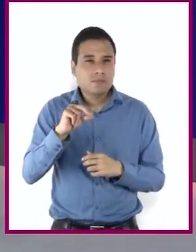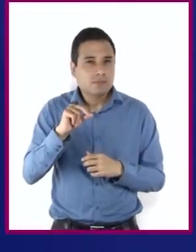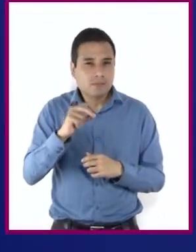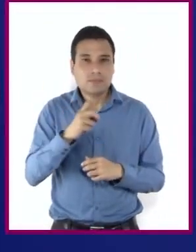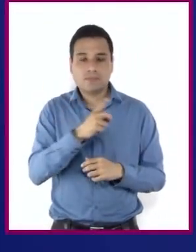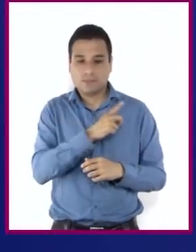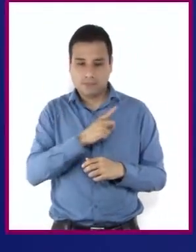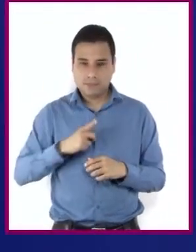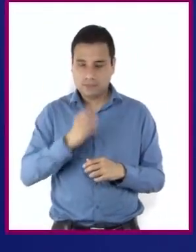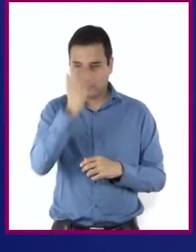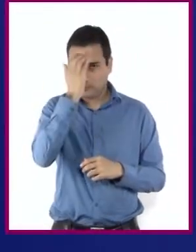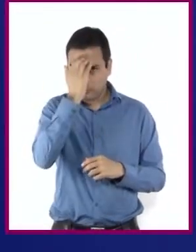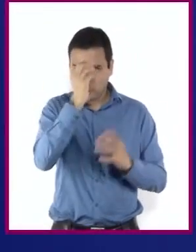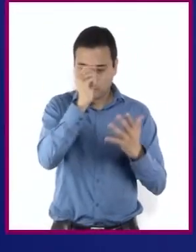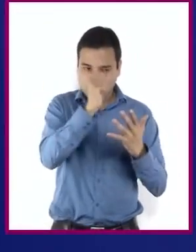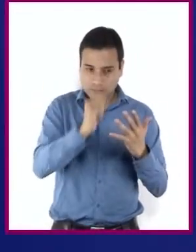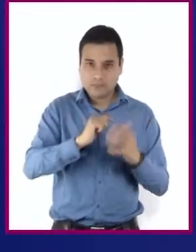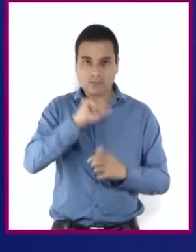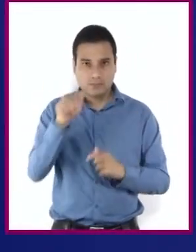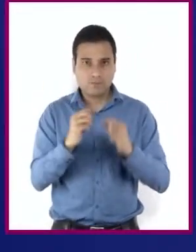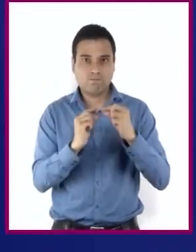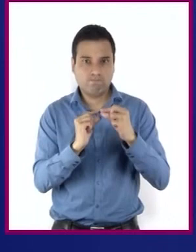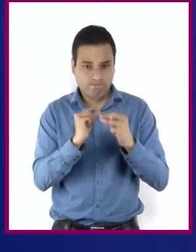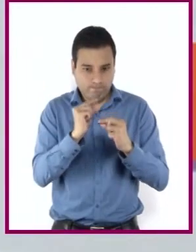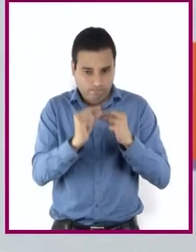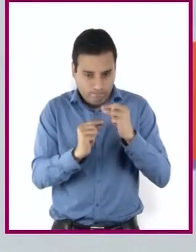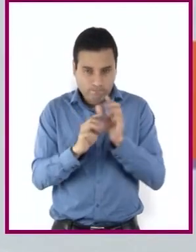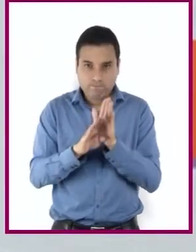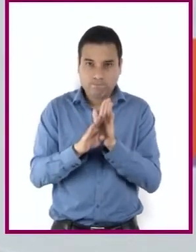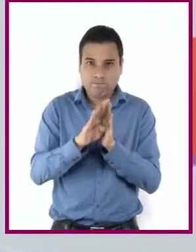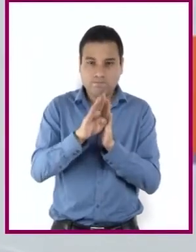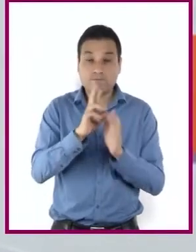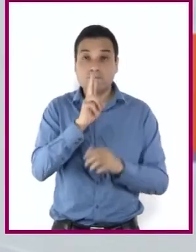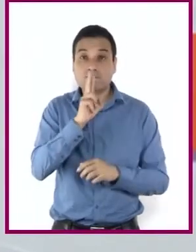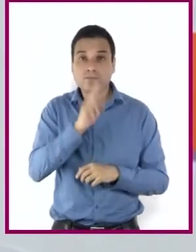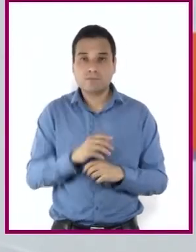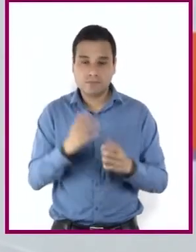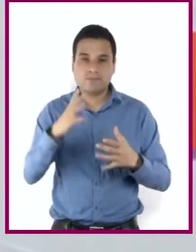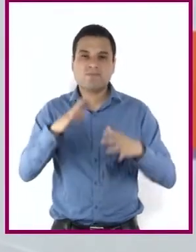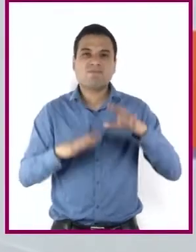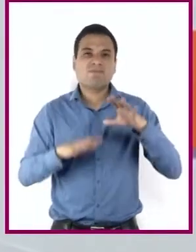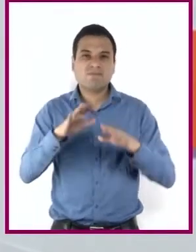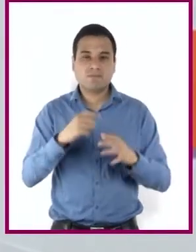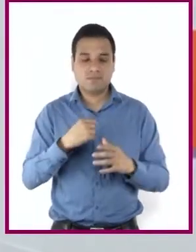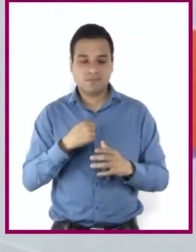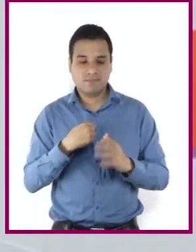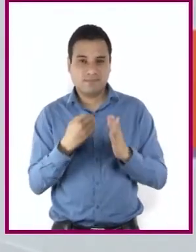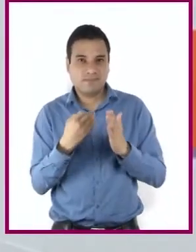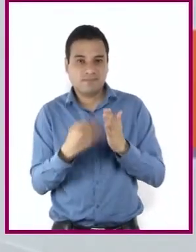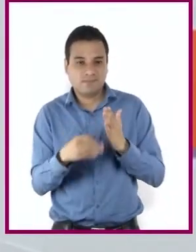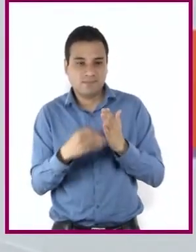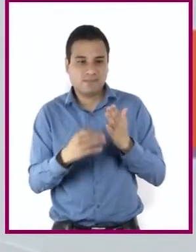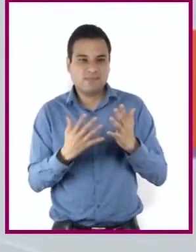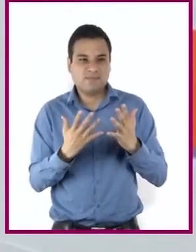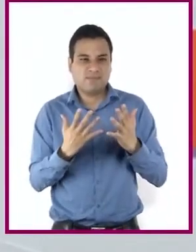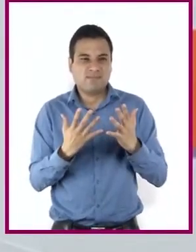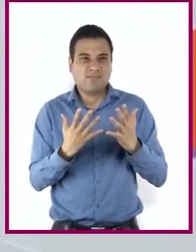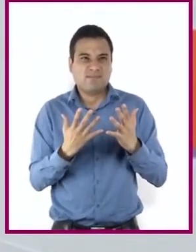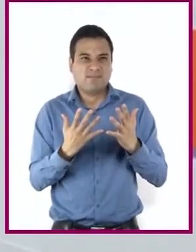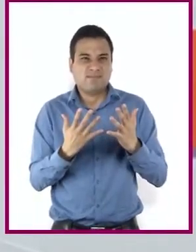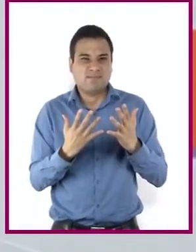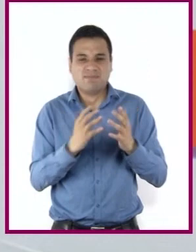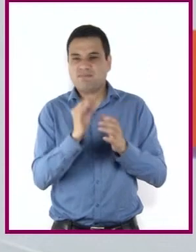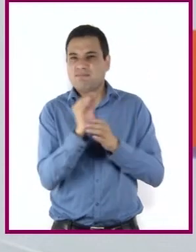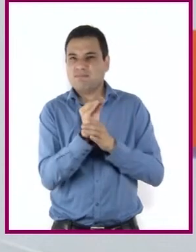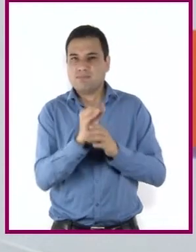nuestros logros y búsqueda de la mejoría. No siempre es fácil reconocer nuestras áreas de oportunidad o logros, pero es